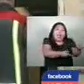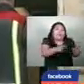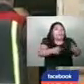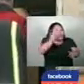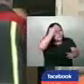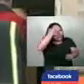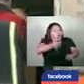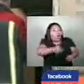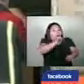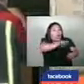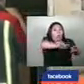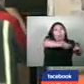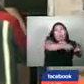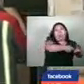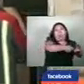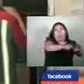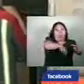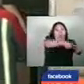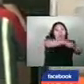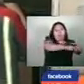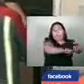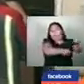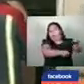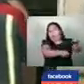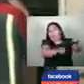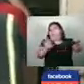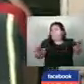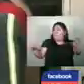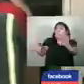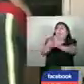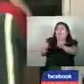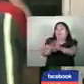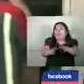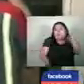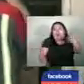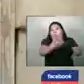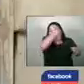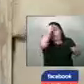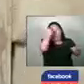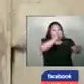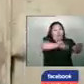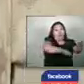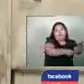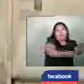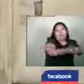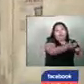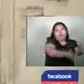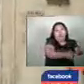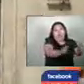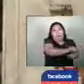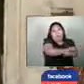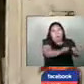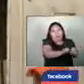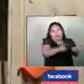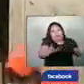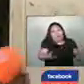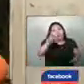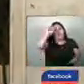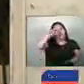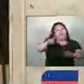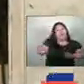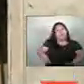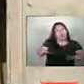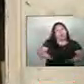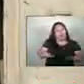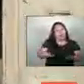quizá dejó la cocina encendida porque el mercado estaba cerrado. Quizá dejara una cocina prendida y en el momento se dio el siniestro. Gracias a Dios que no